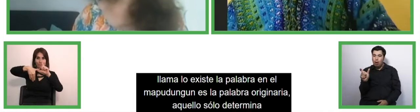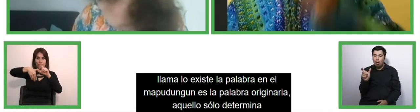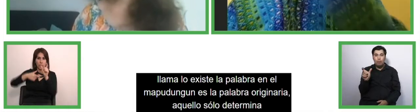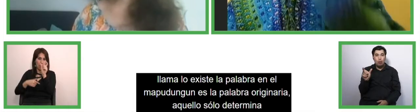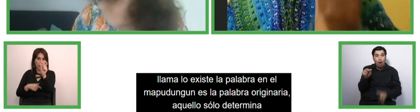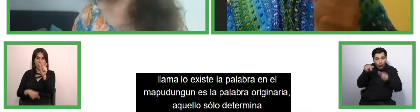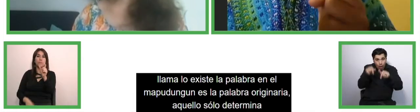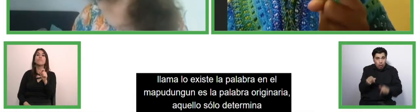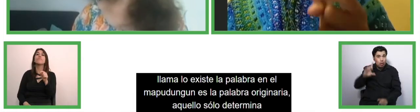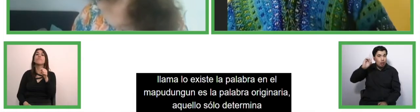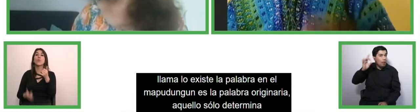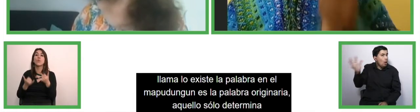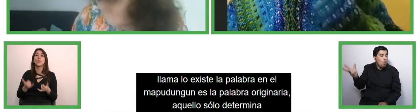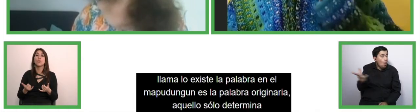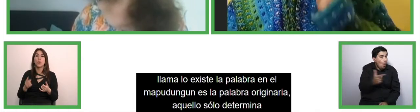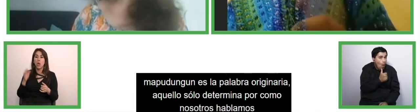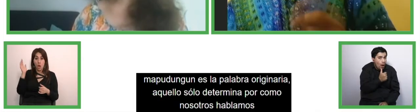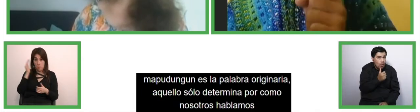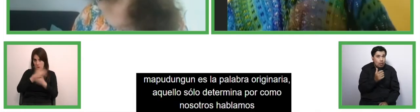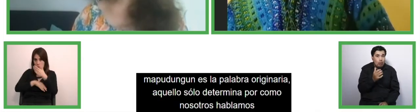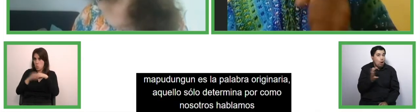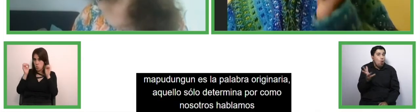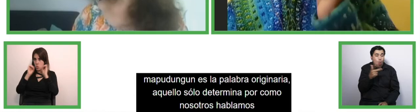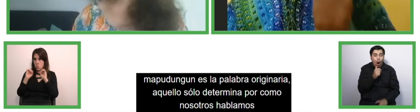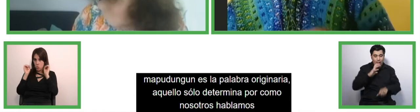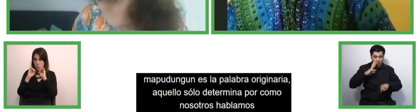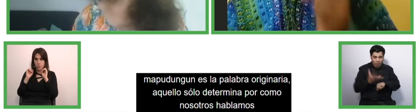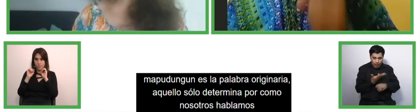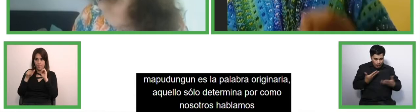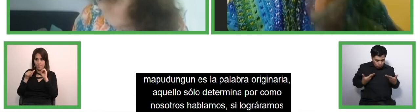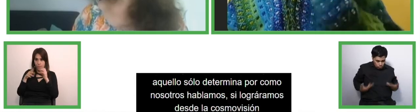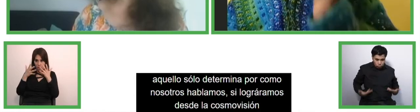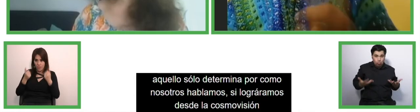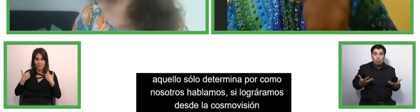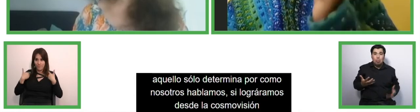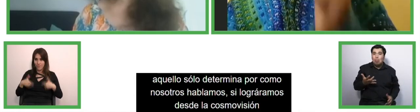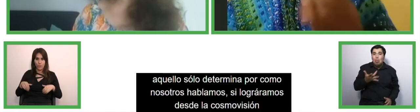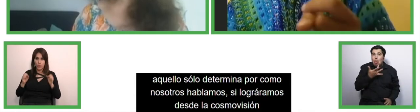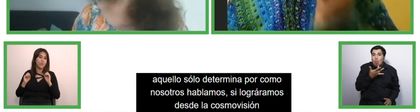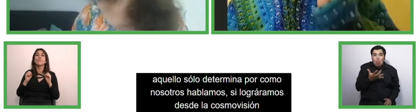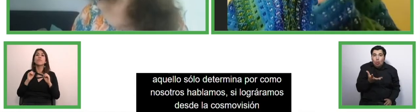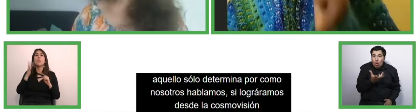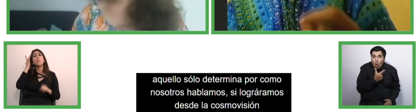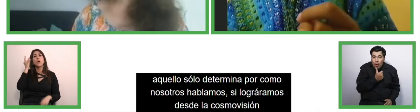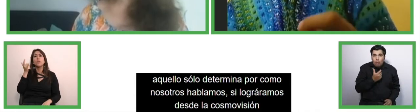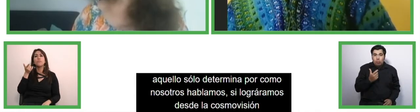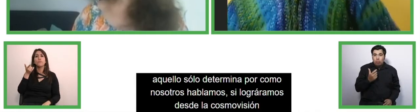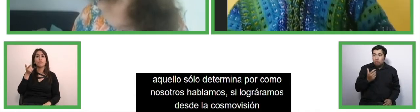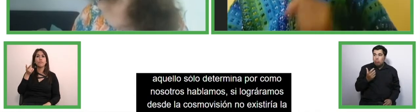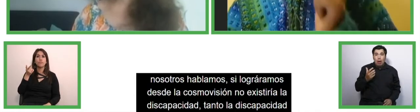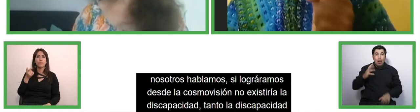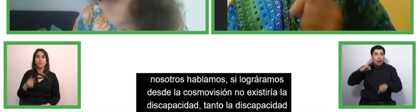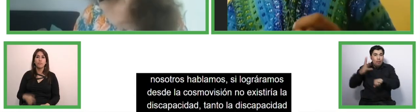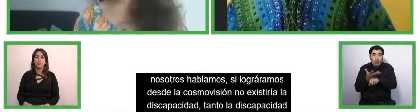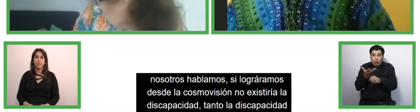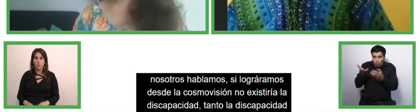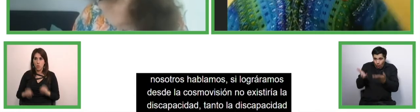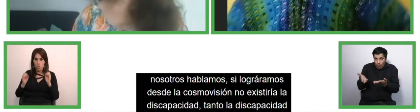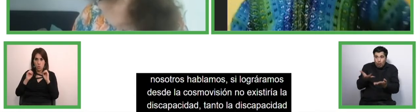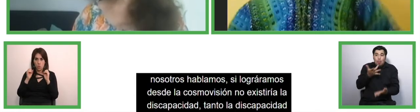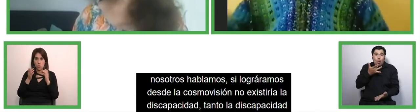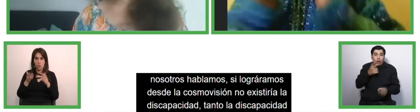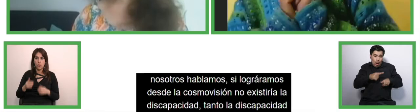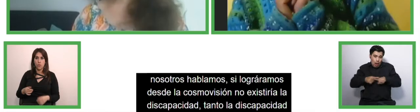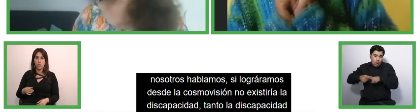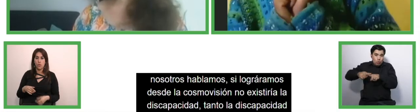la discapacidad y no existiría el defecto, porque tanto la discapacidad como el defecto están porque deben estar en las sociedades. Y ahí está nuestra